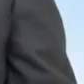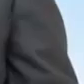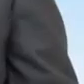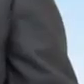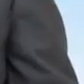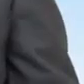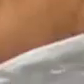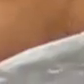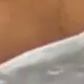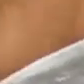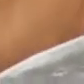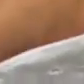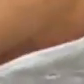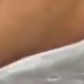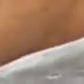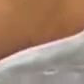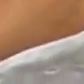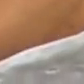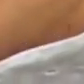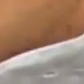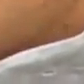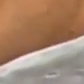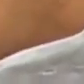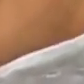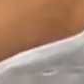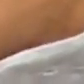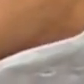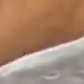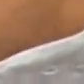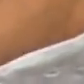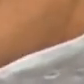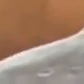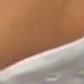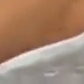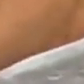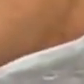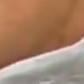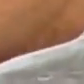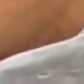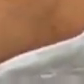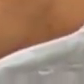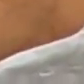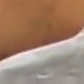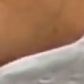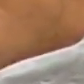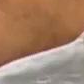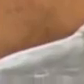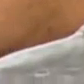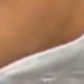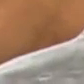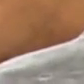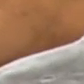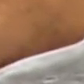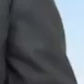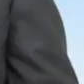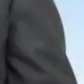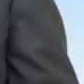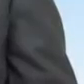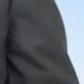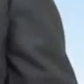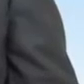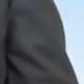redes sociales en cloacas para desatar una detestable campaña de unos contra